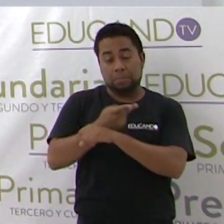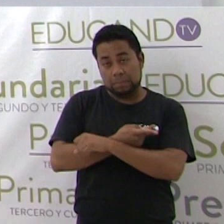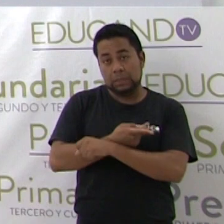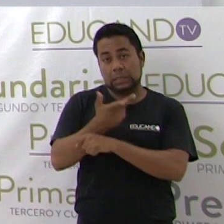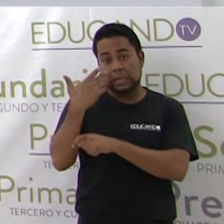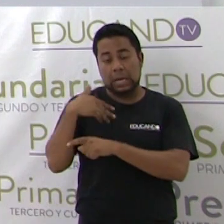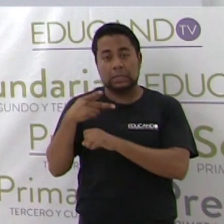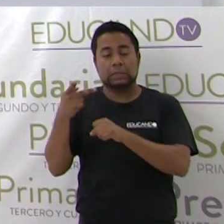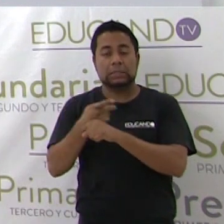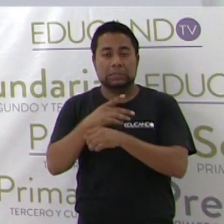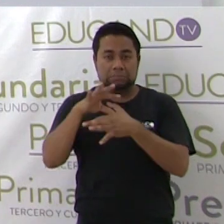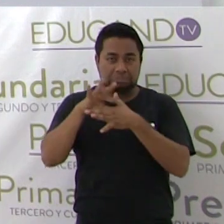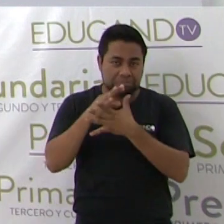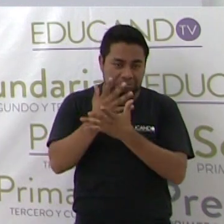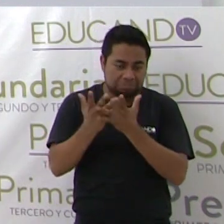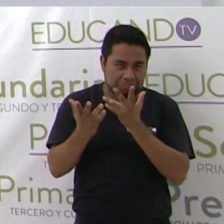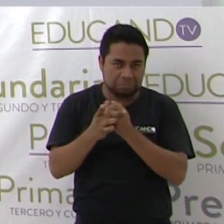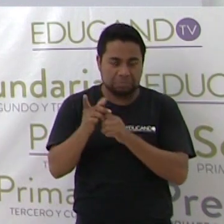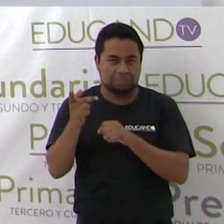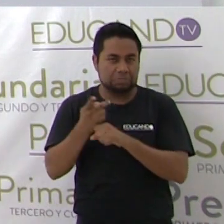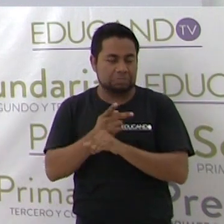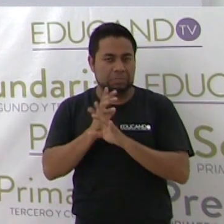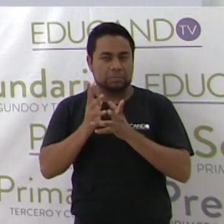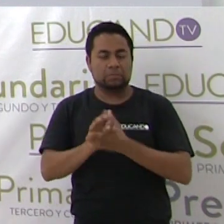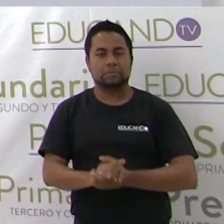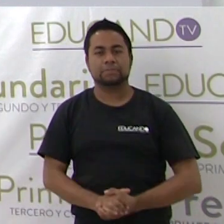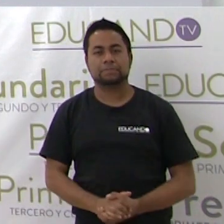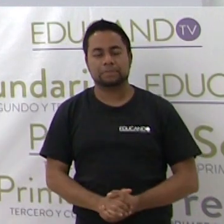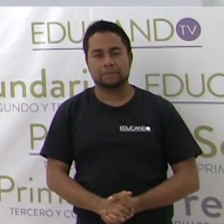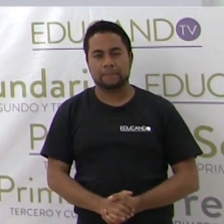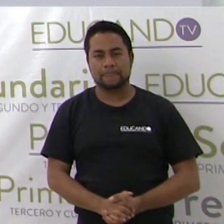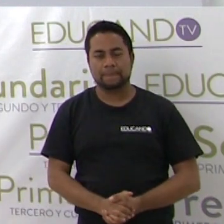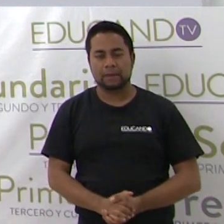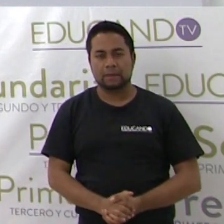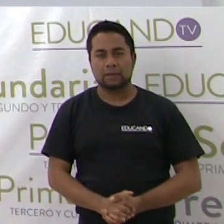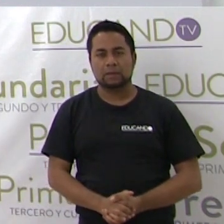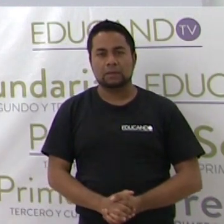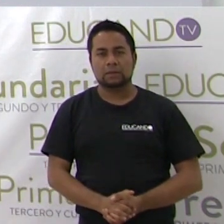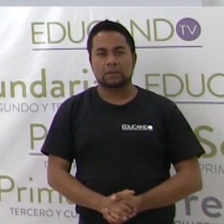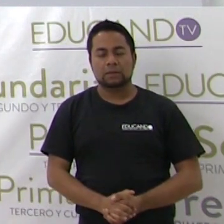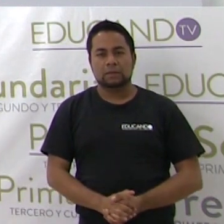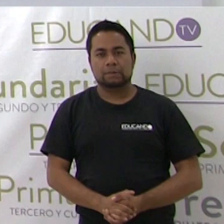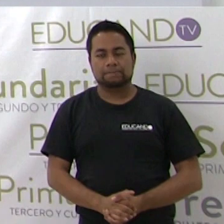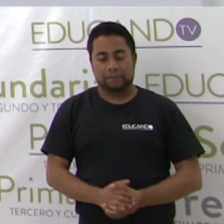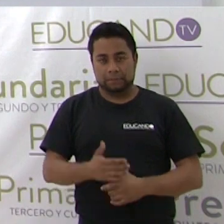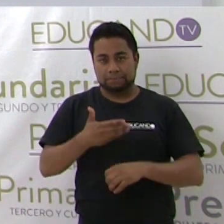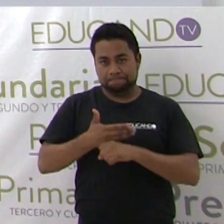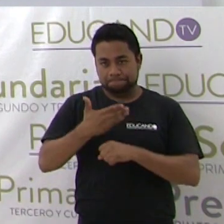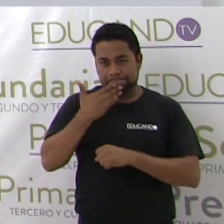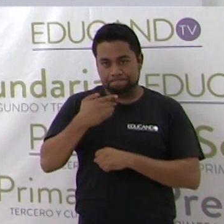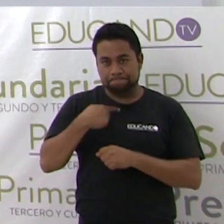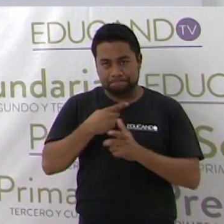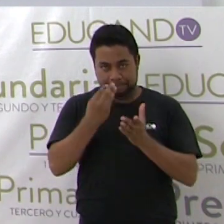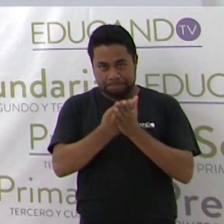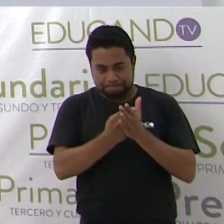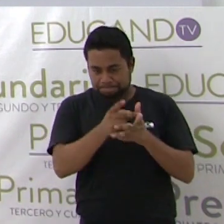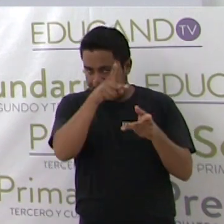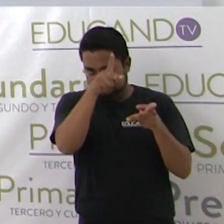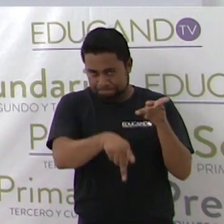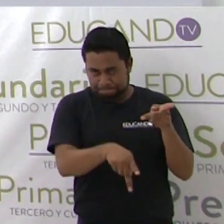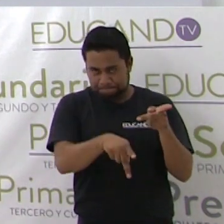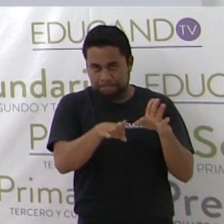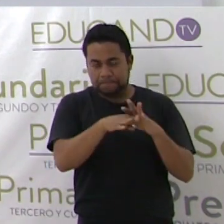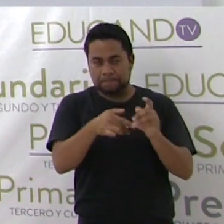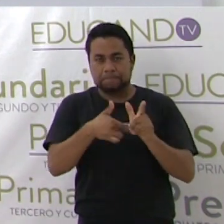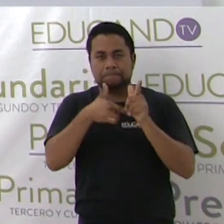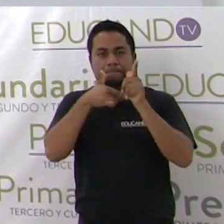que sucedieron en el pasado. Muy bien, niños y niñas. Yo hasta acá me quedo en esta sesión. Vamos a